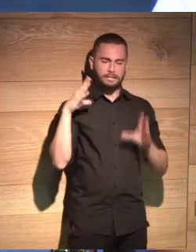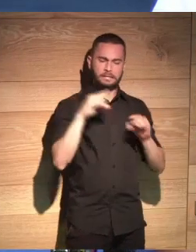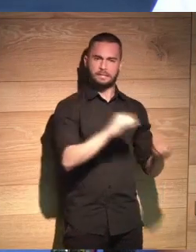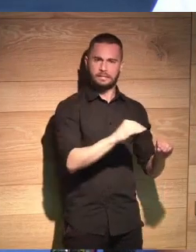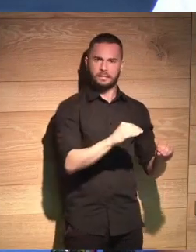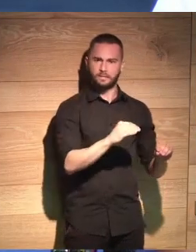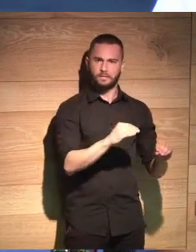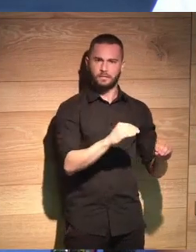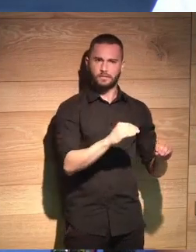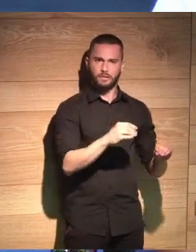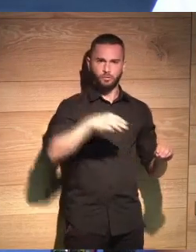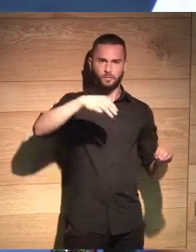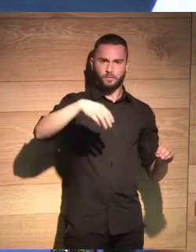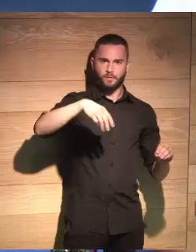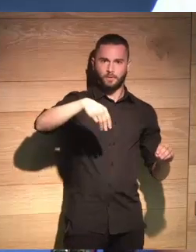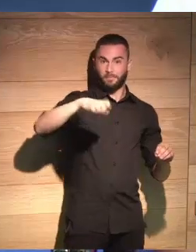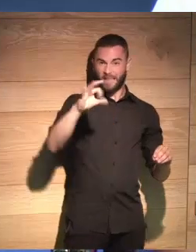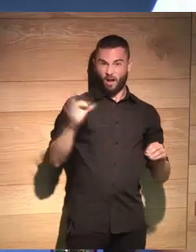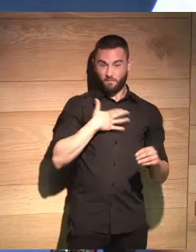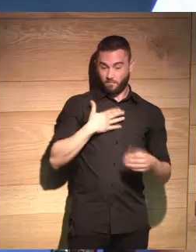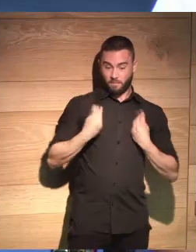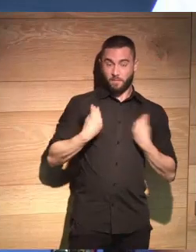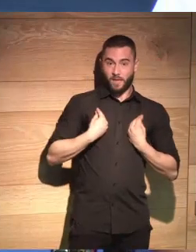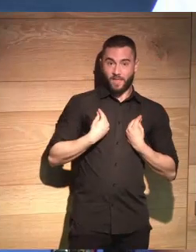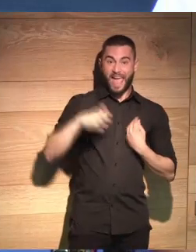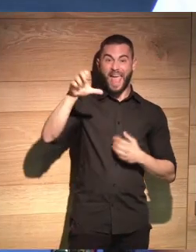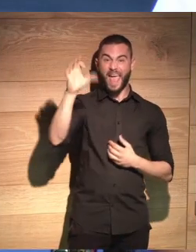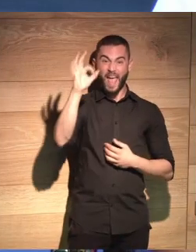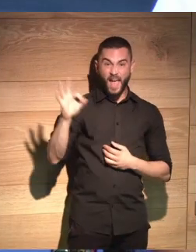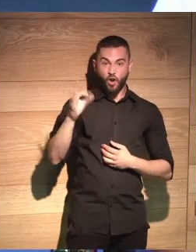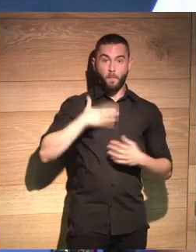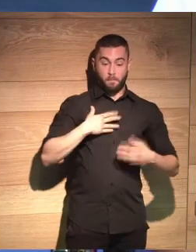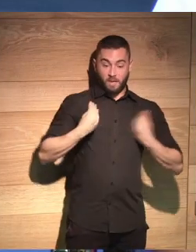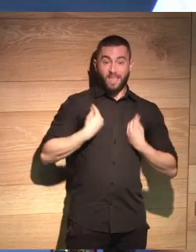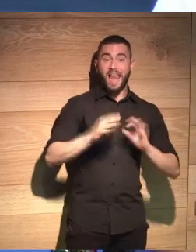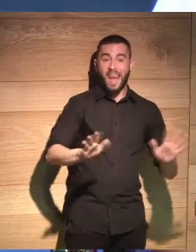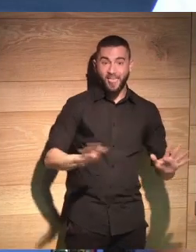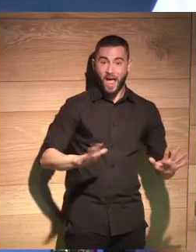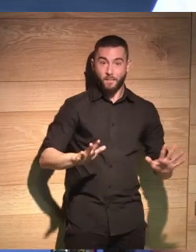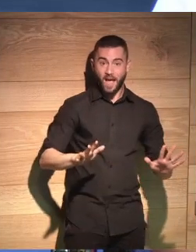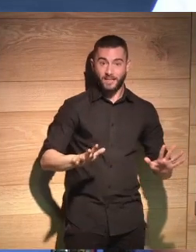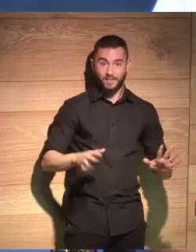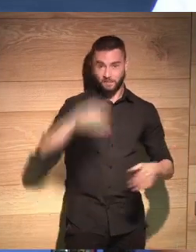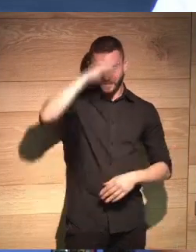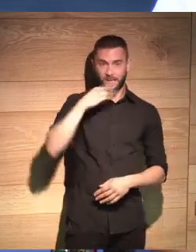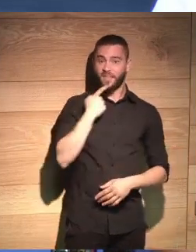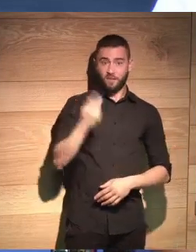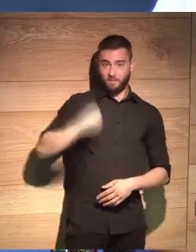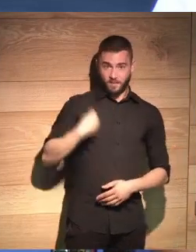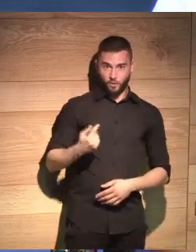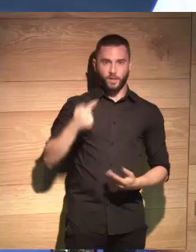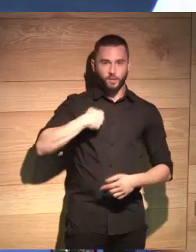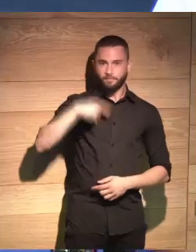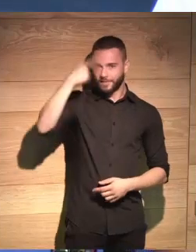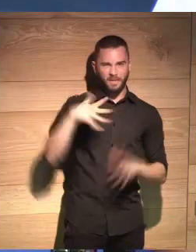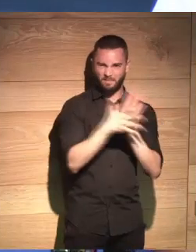dijo, es solo un eco, mi vida. Es solo un eco, dijo también papá. Ellos no sabían, y yo sí sabía, que esa